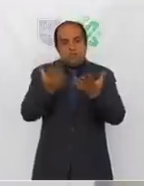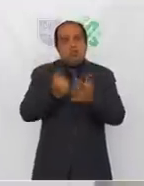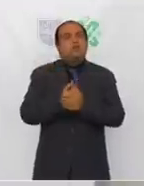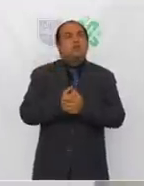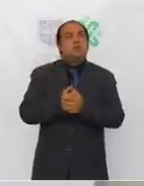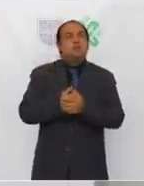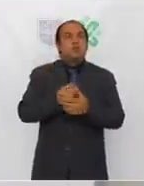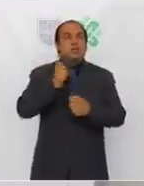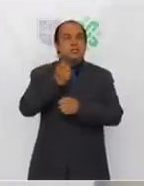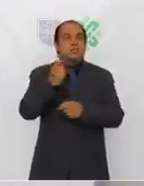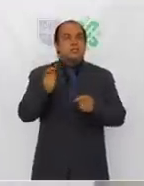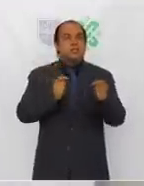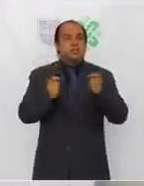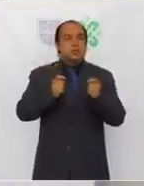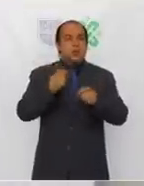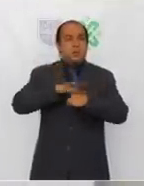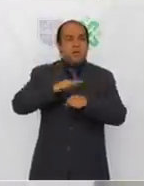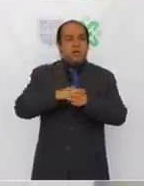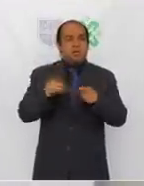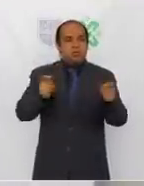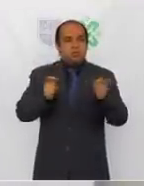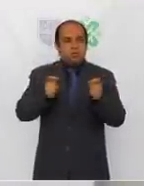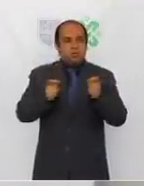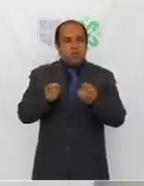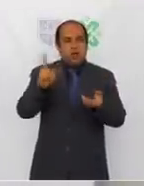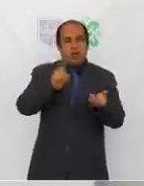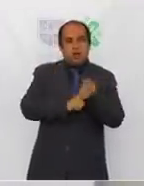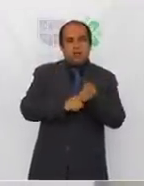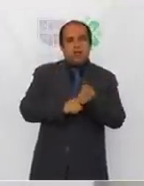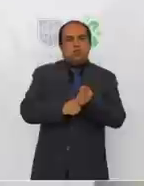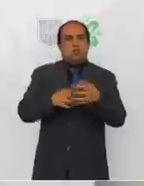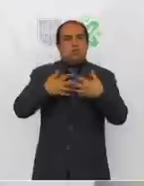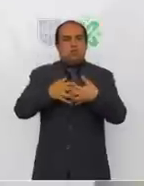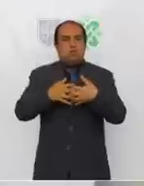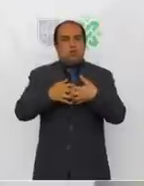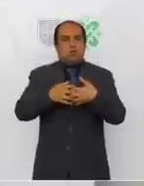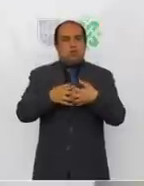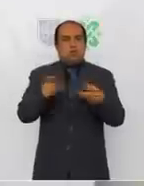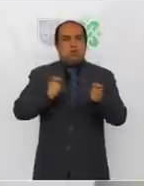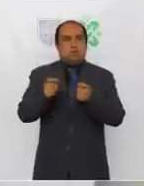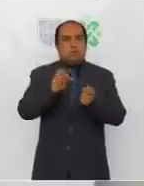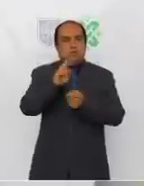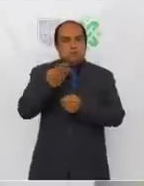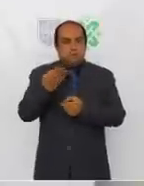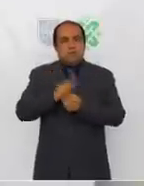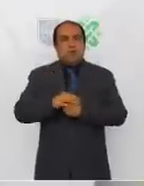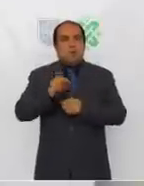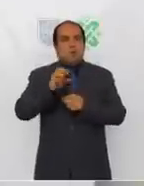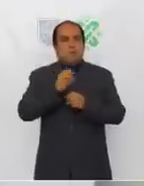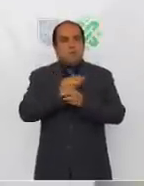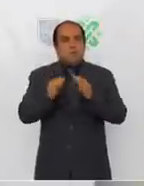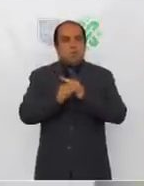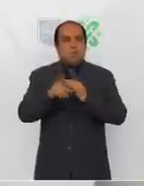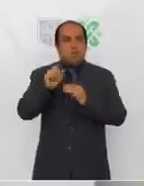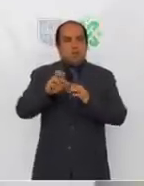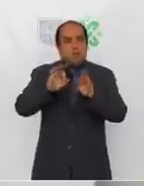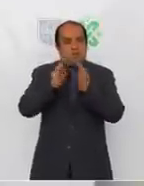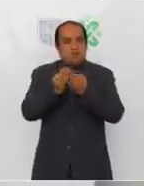más controles dentro de la planta, controles de recepción de los materiales y la optimización de los